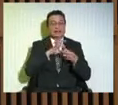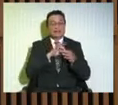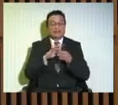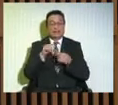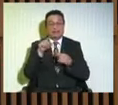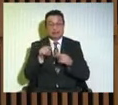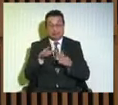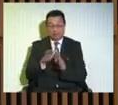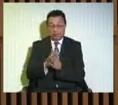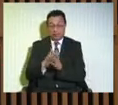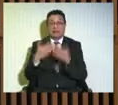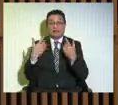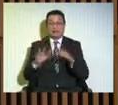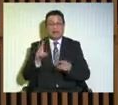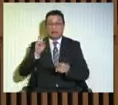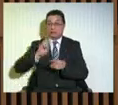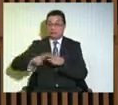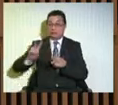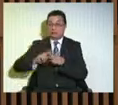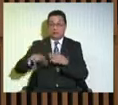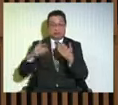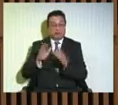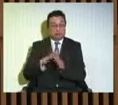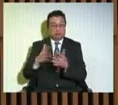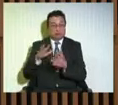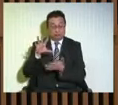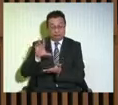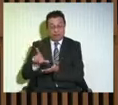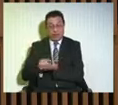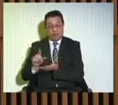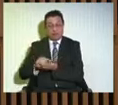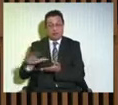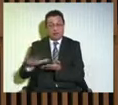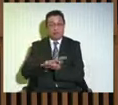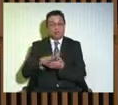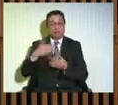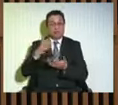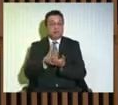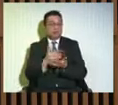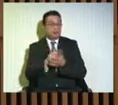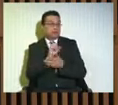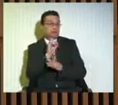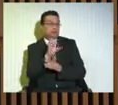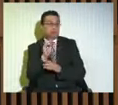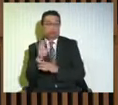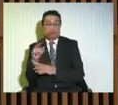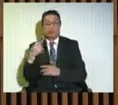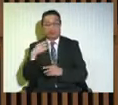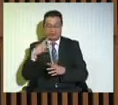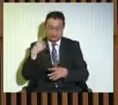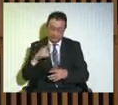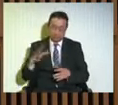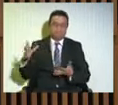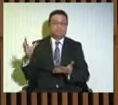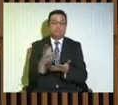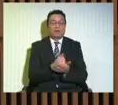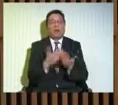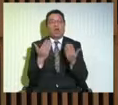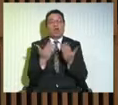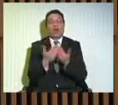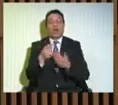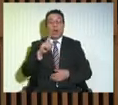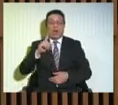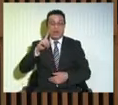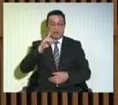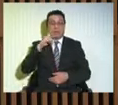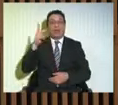esos útiles ya se mandaron a fabricar, ya estamos negociando con la empresa logística y sabemos que lo vamos a lograr, y que los colegios van a tener